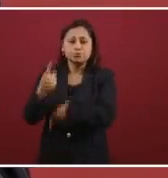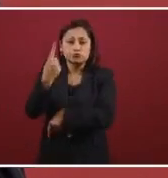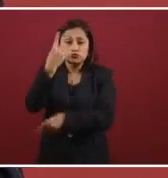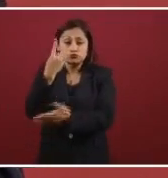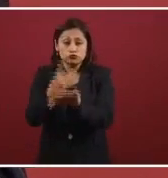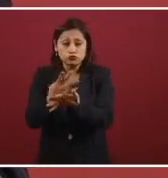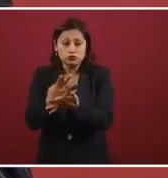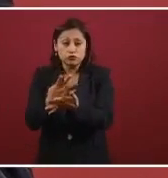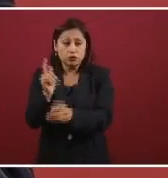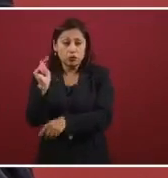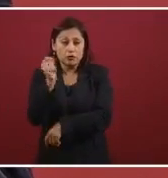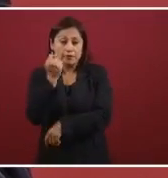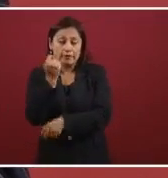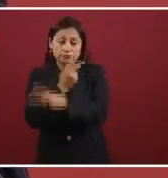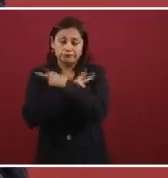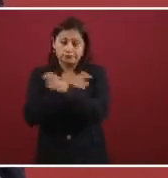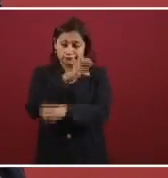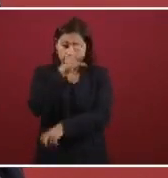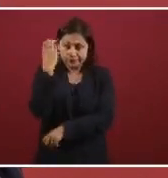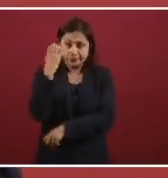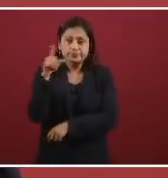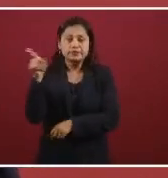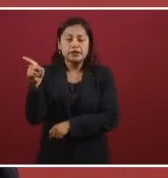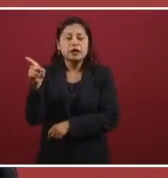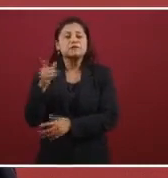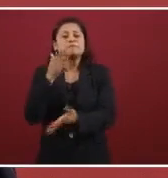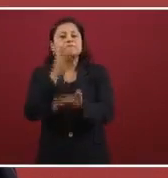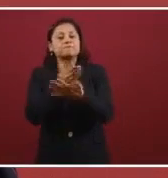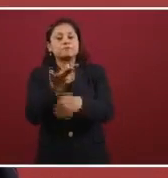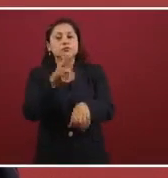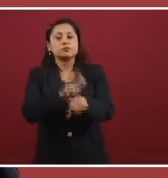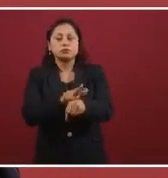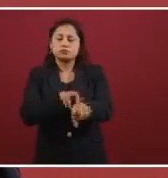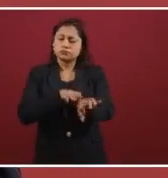y va al hospital y hace su trabajo.